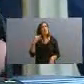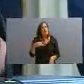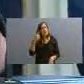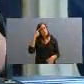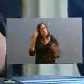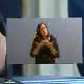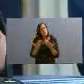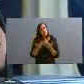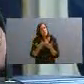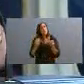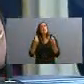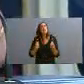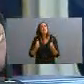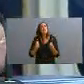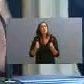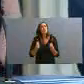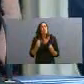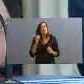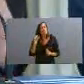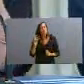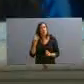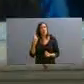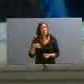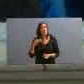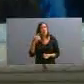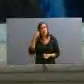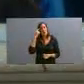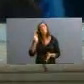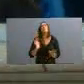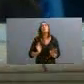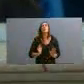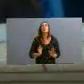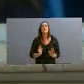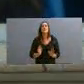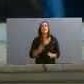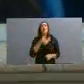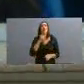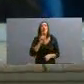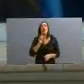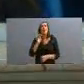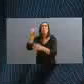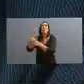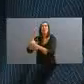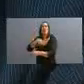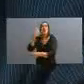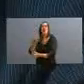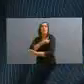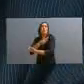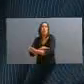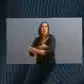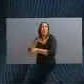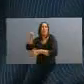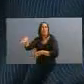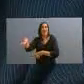merituar un poco, no quiero interferir en otro poder, pero debería